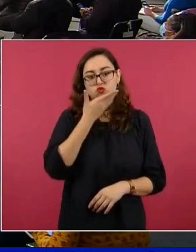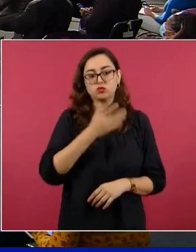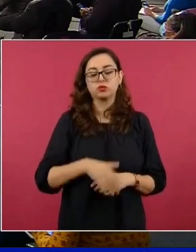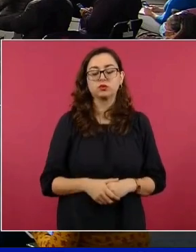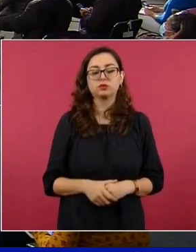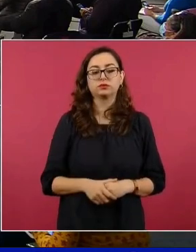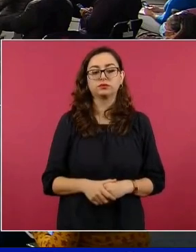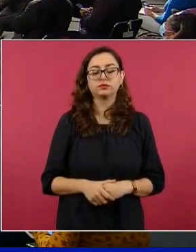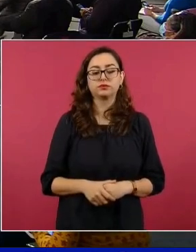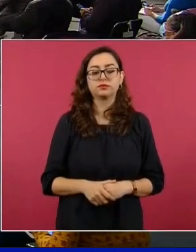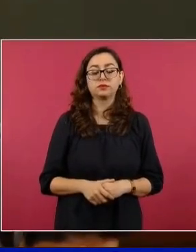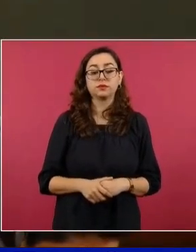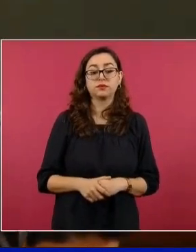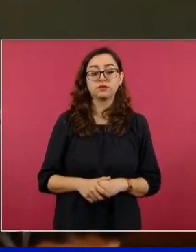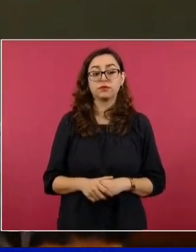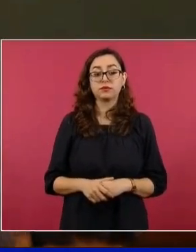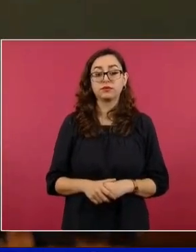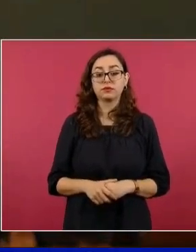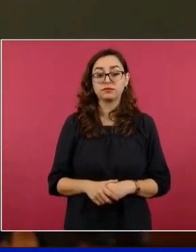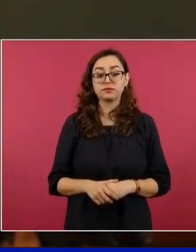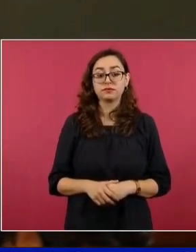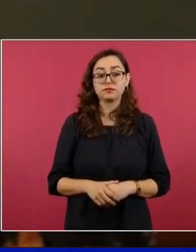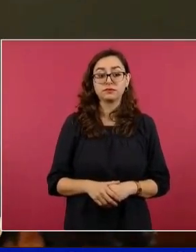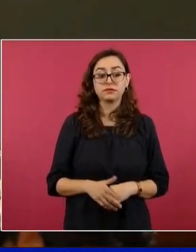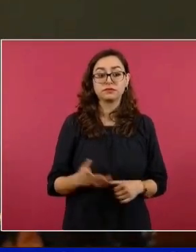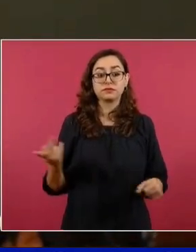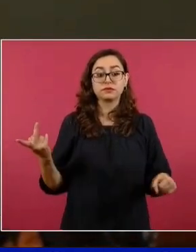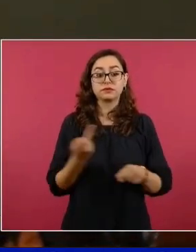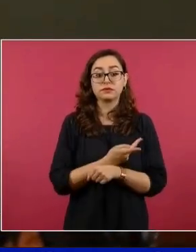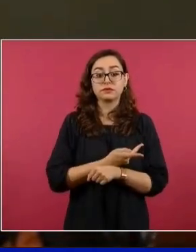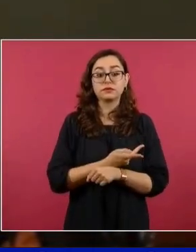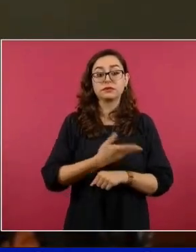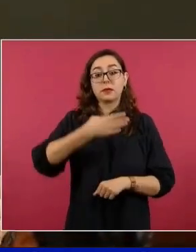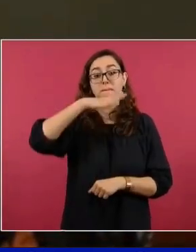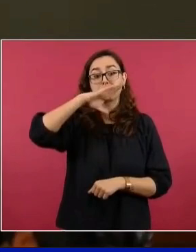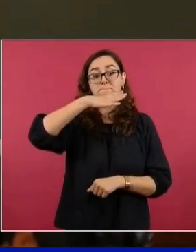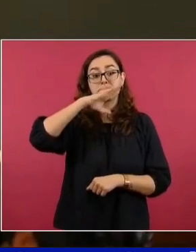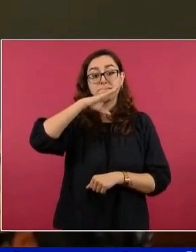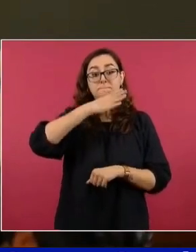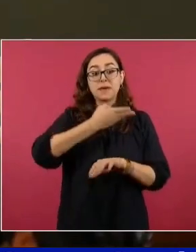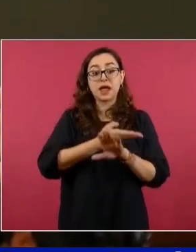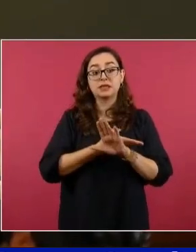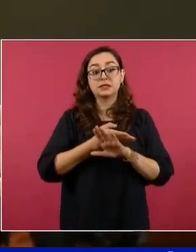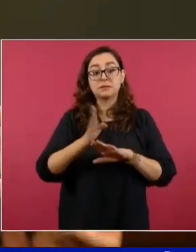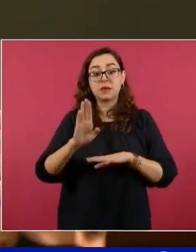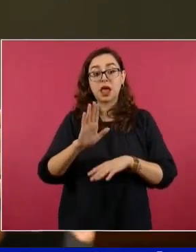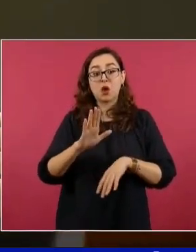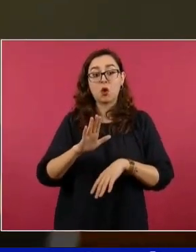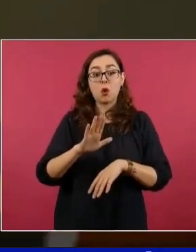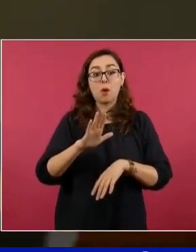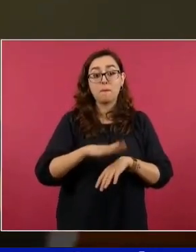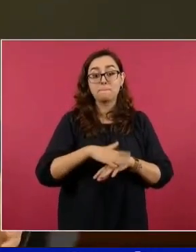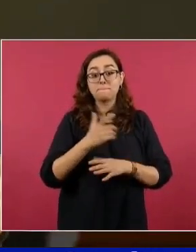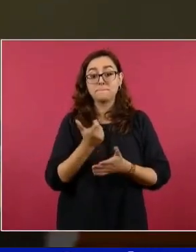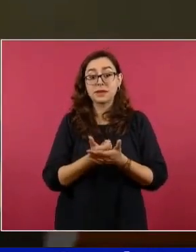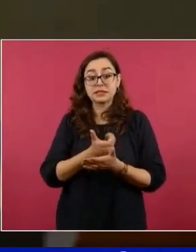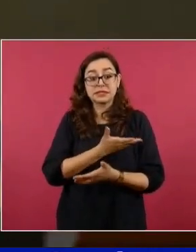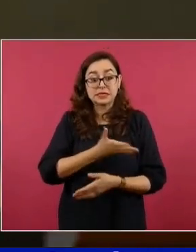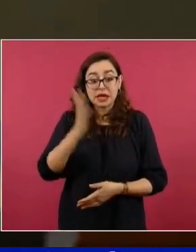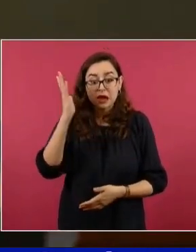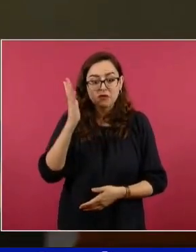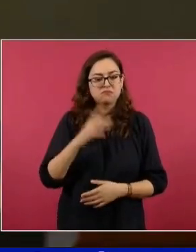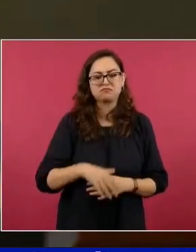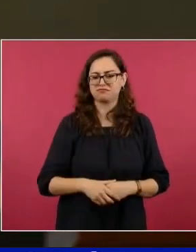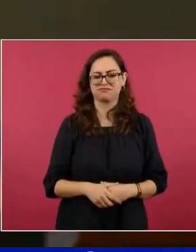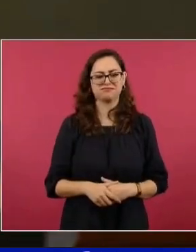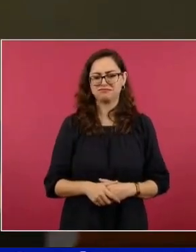Nada más como comentario, según esto, el maíz blanco no ha subido de precio casi. Lo que ha subido de